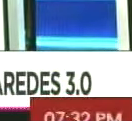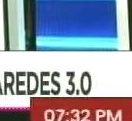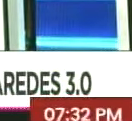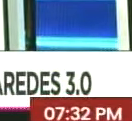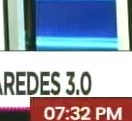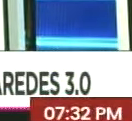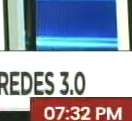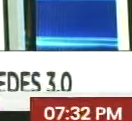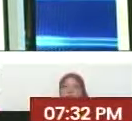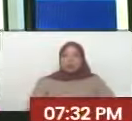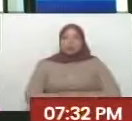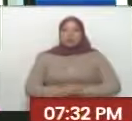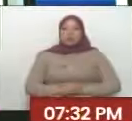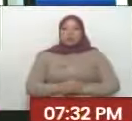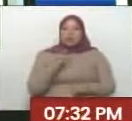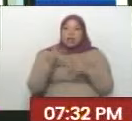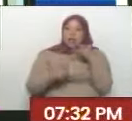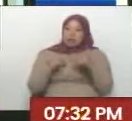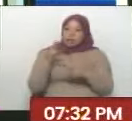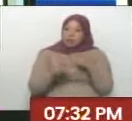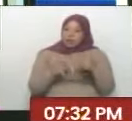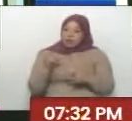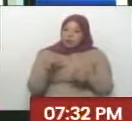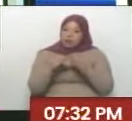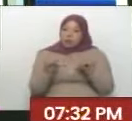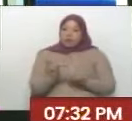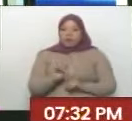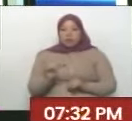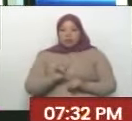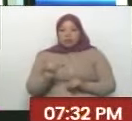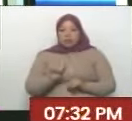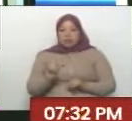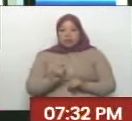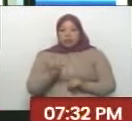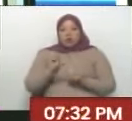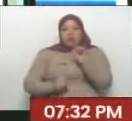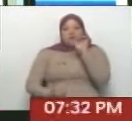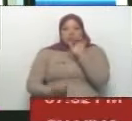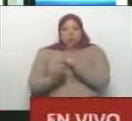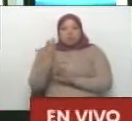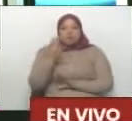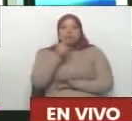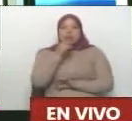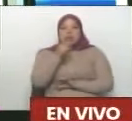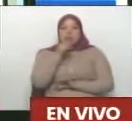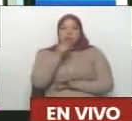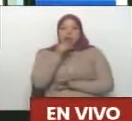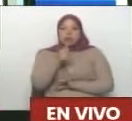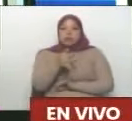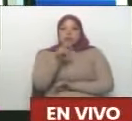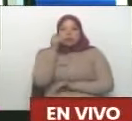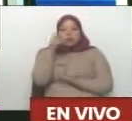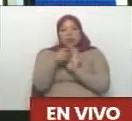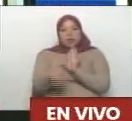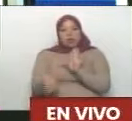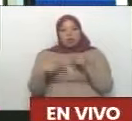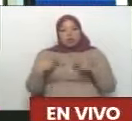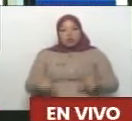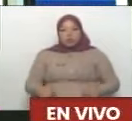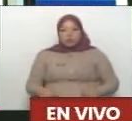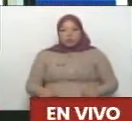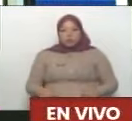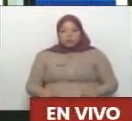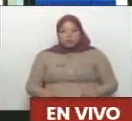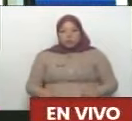todos absolutamente, con la Organización de Naciones Unidas de Venezuela. Somos fundadores del Consejo de Derechos Humanos de Naciones